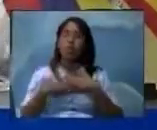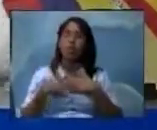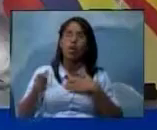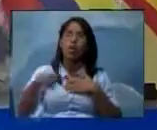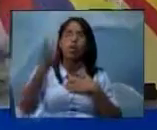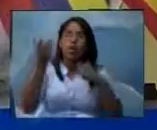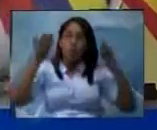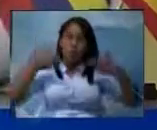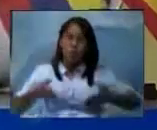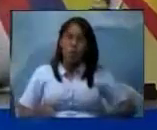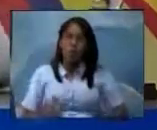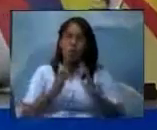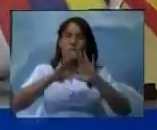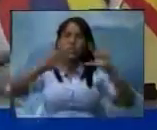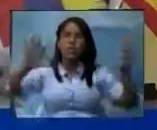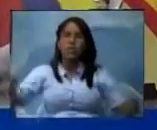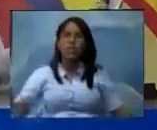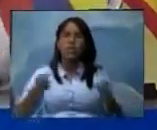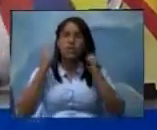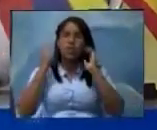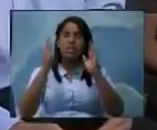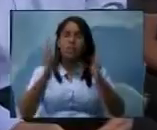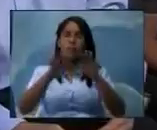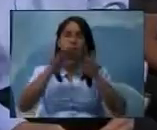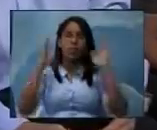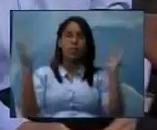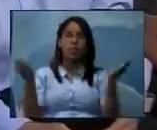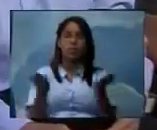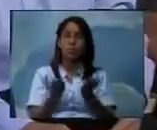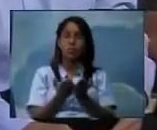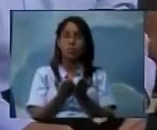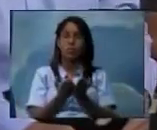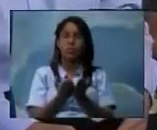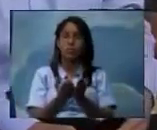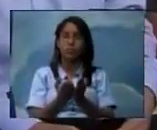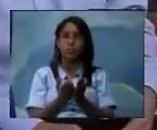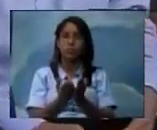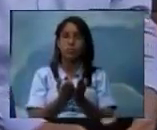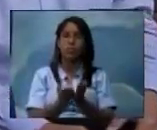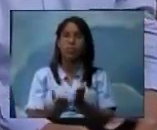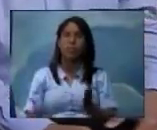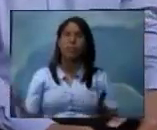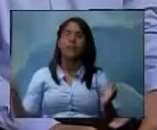Cuando nació el Salvador del mundo, cuando nació el Salvador del mundo,